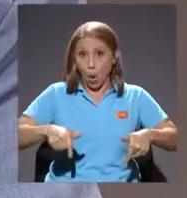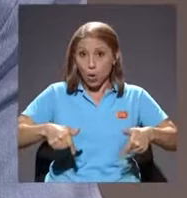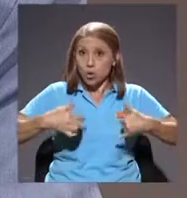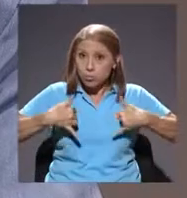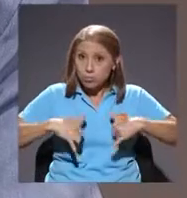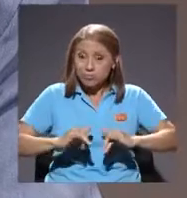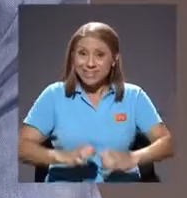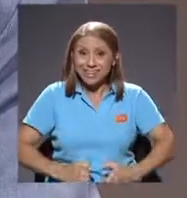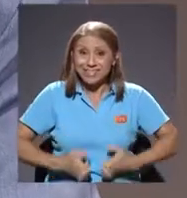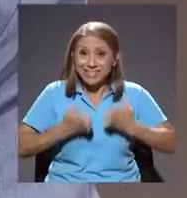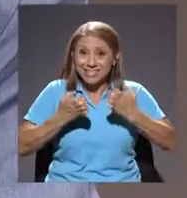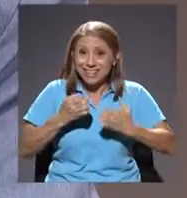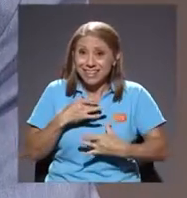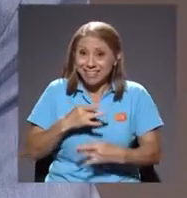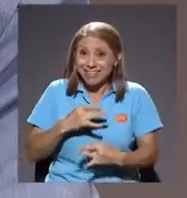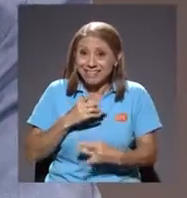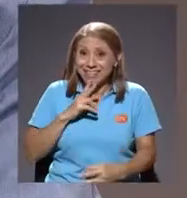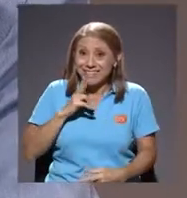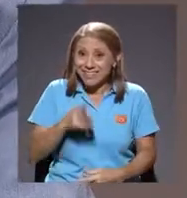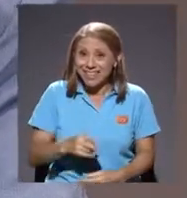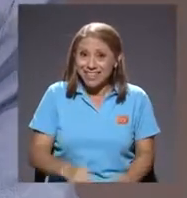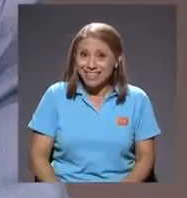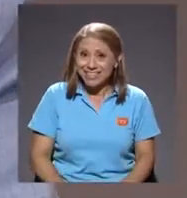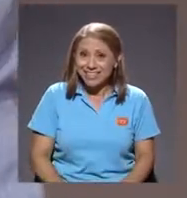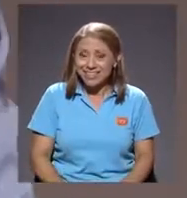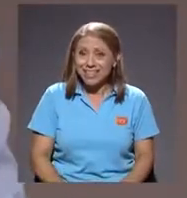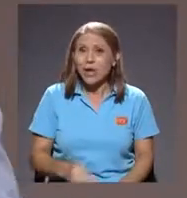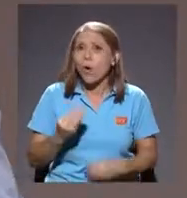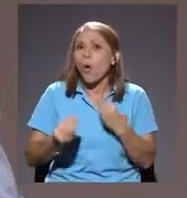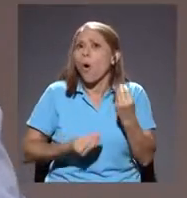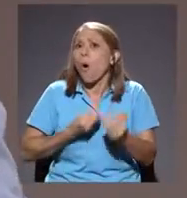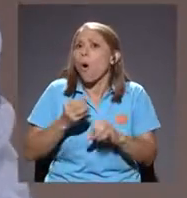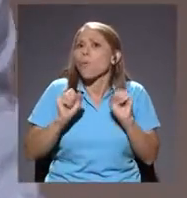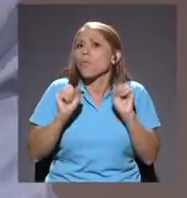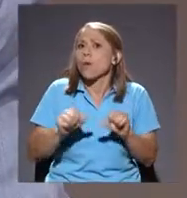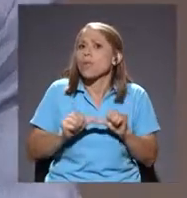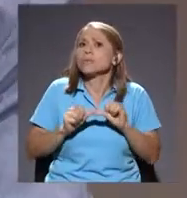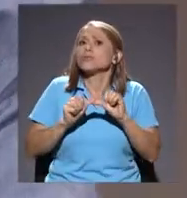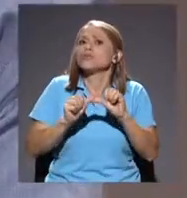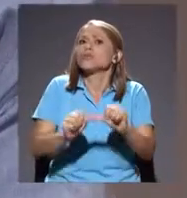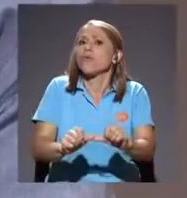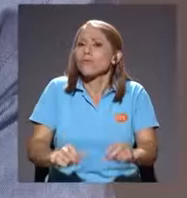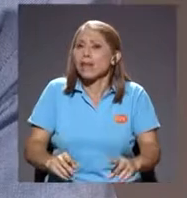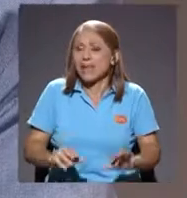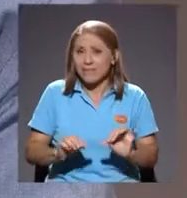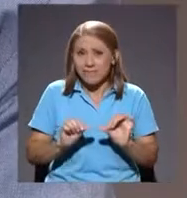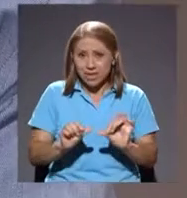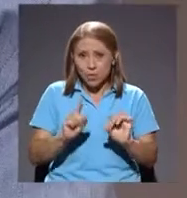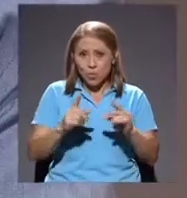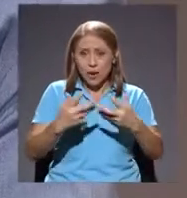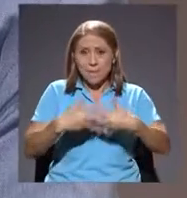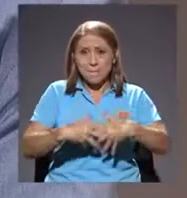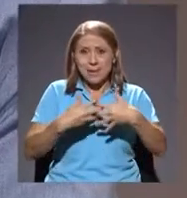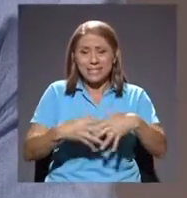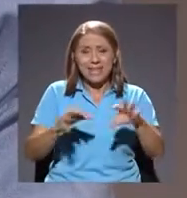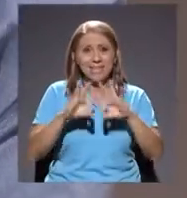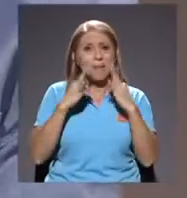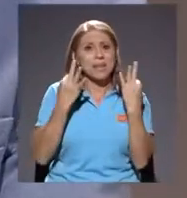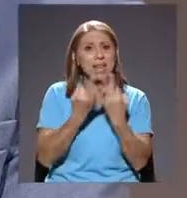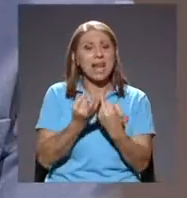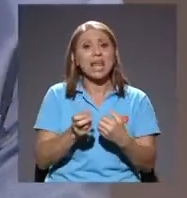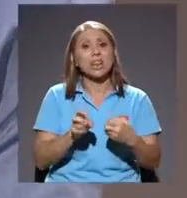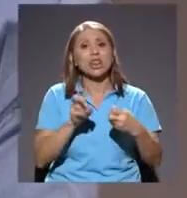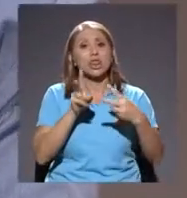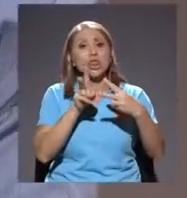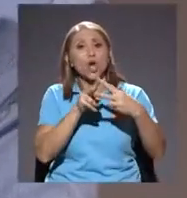interesante verdad no es un primer tema cómo hacer para sobrevivir una empresa familiar en dos generaciones y ya va para la